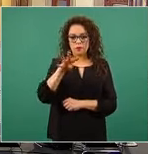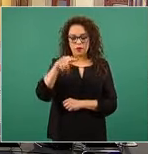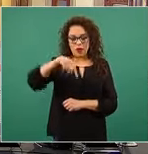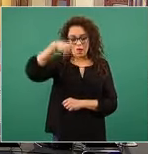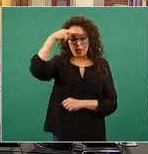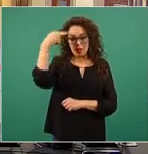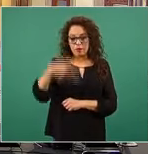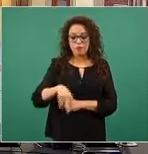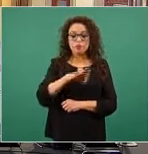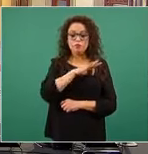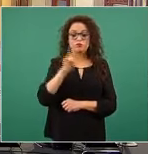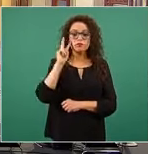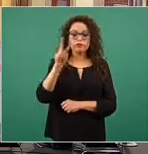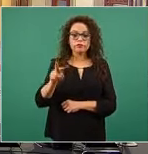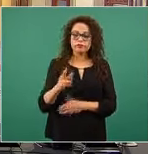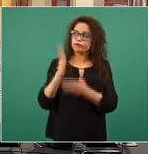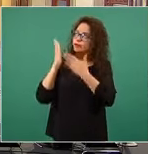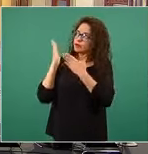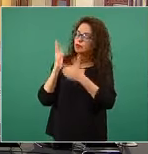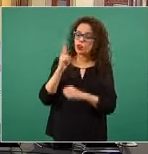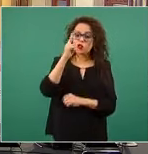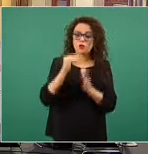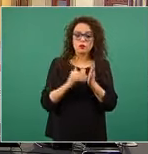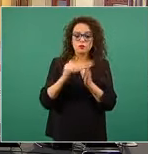día de hoy,